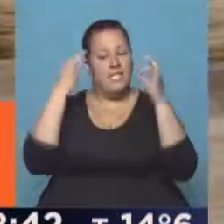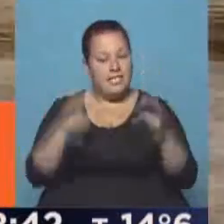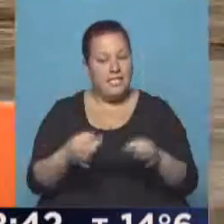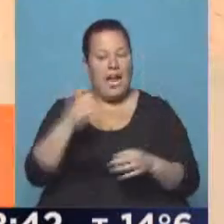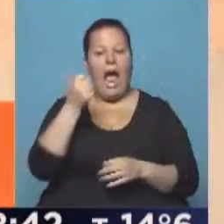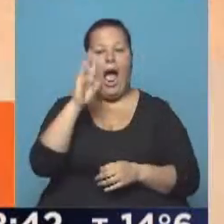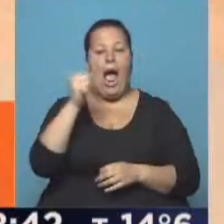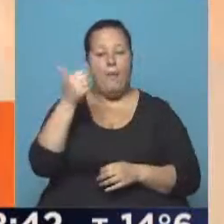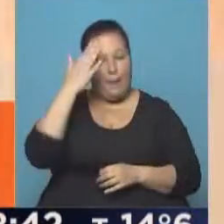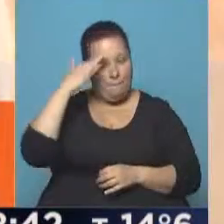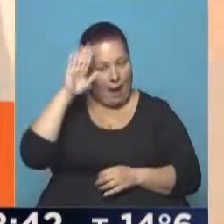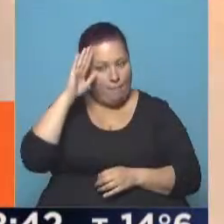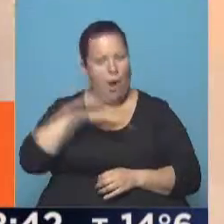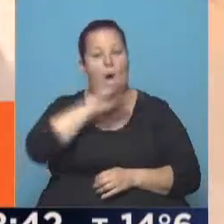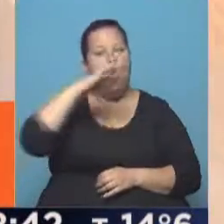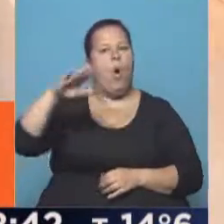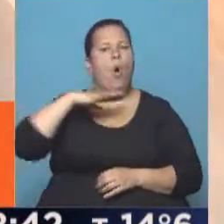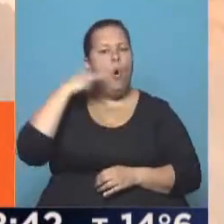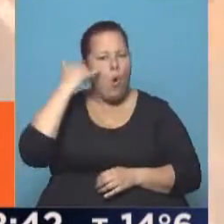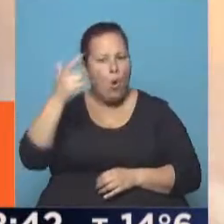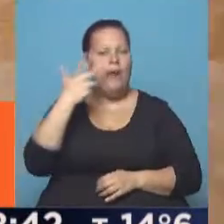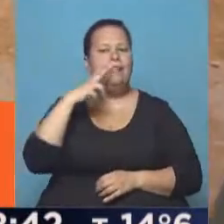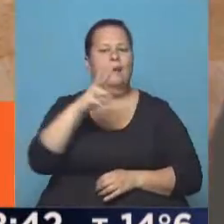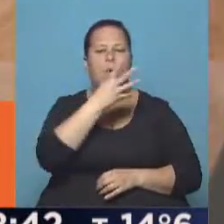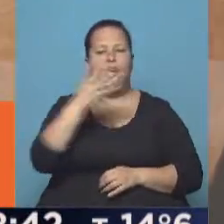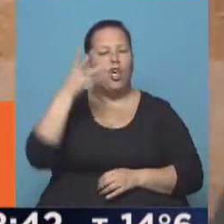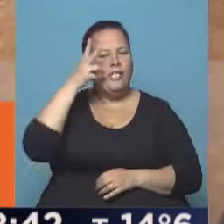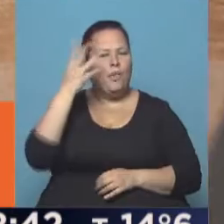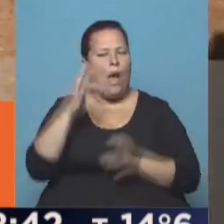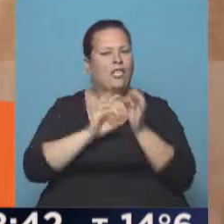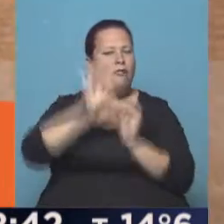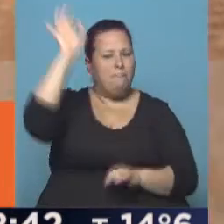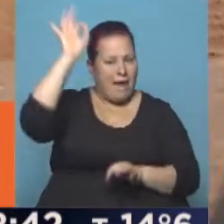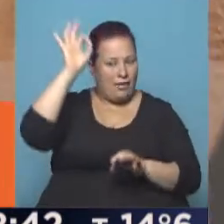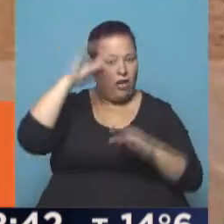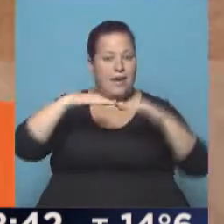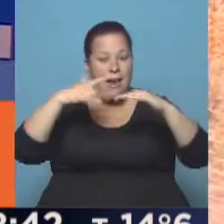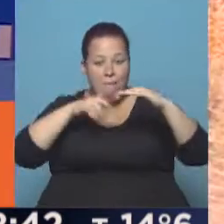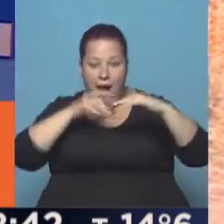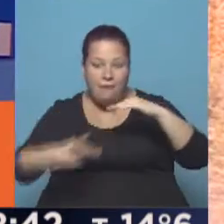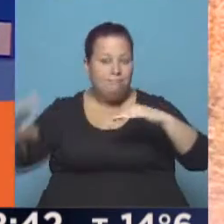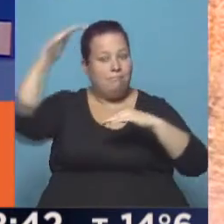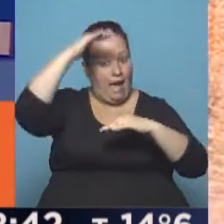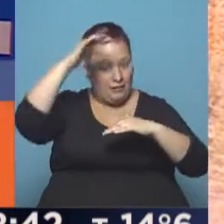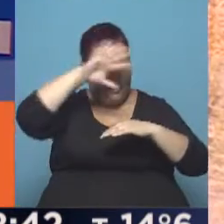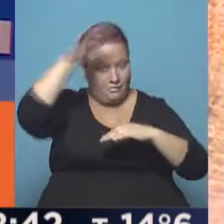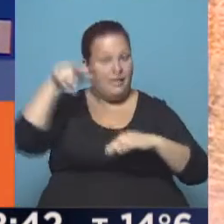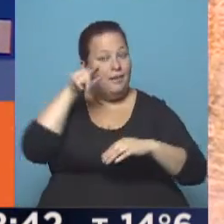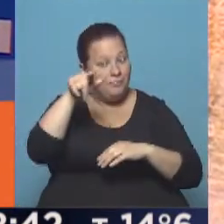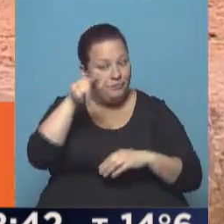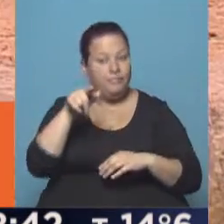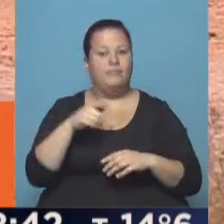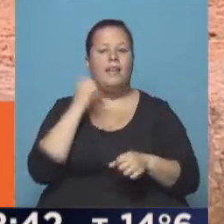Abra Pampa, en la Puna Jujeña, a 3.484 metros sobre el nivel del mar. Aquí,